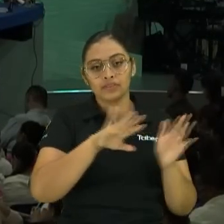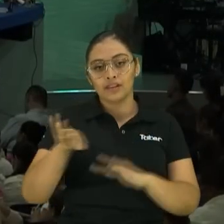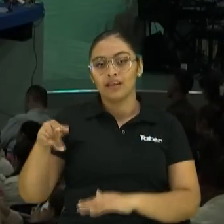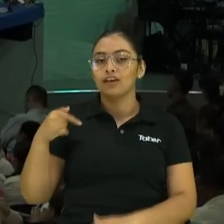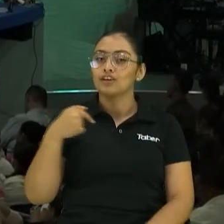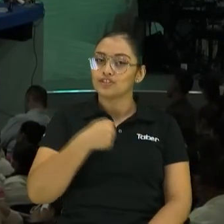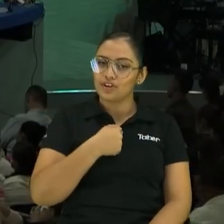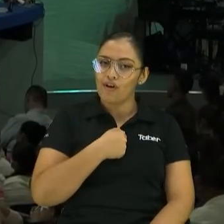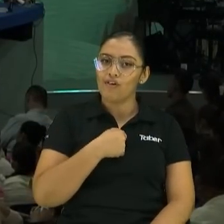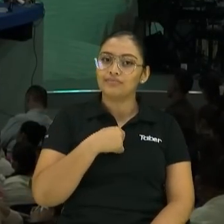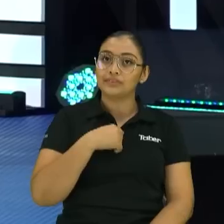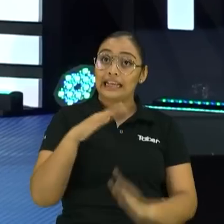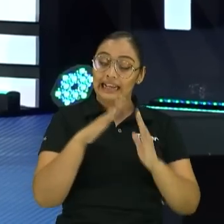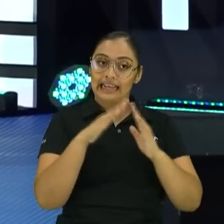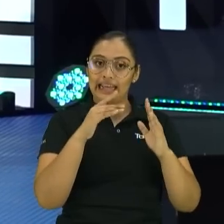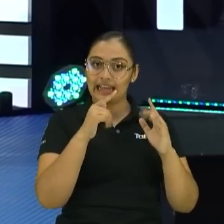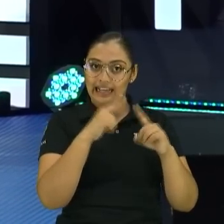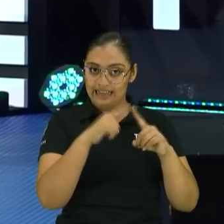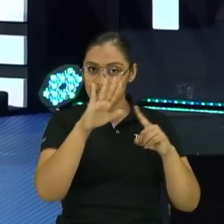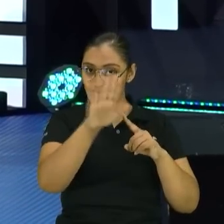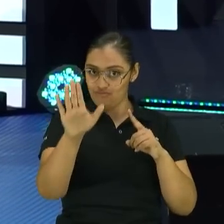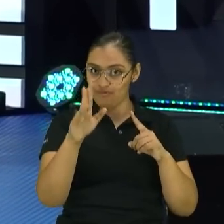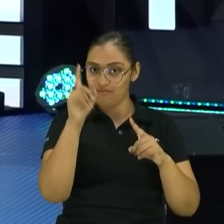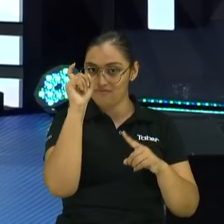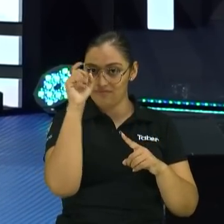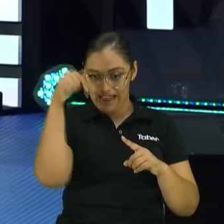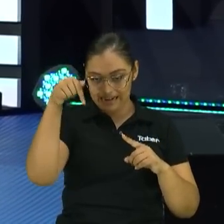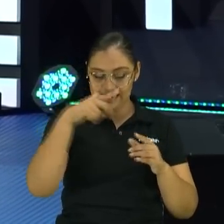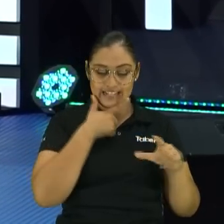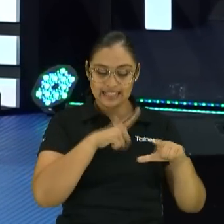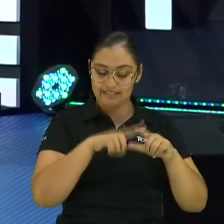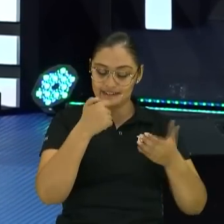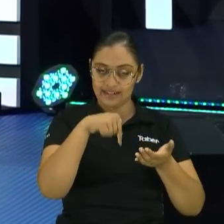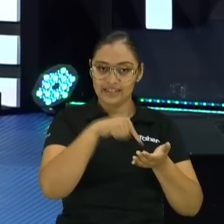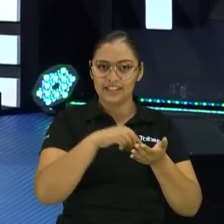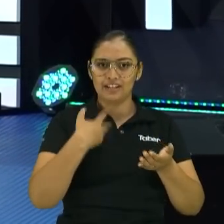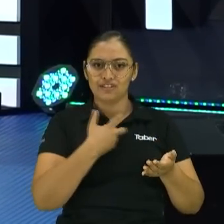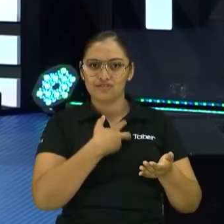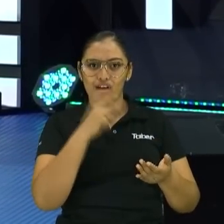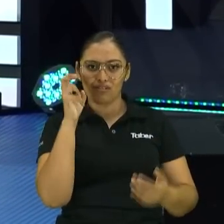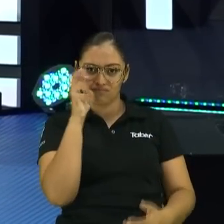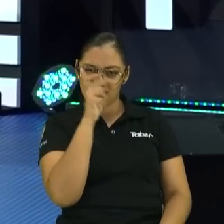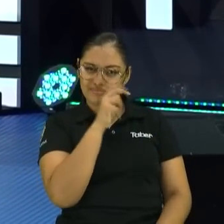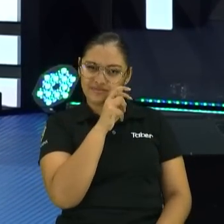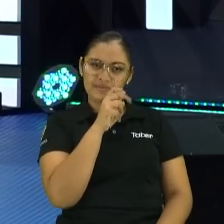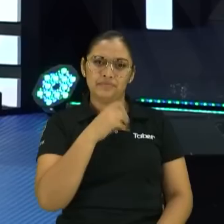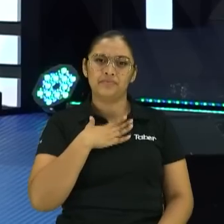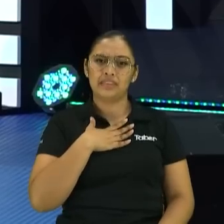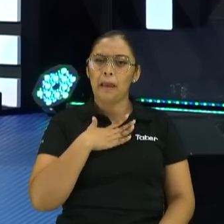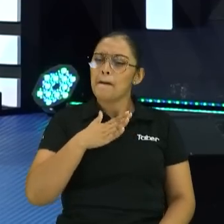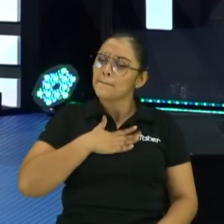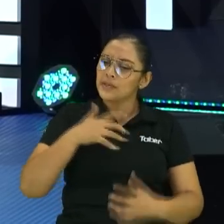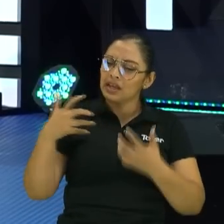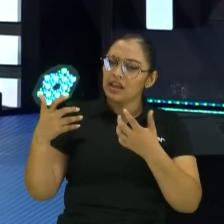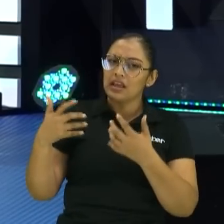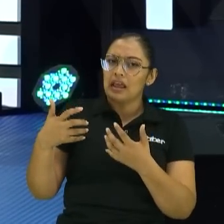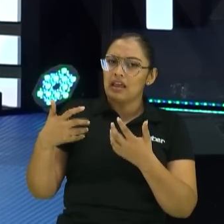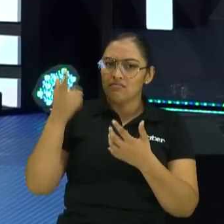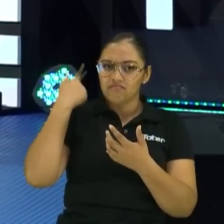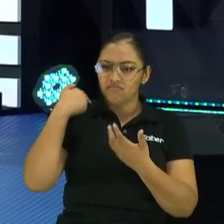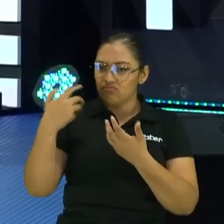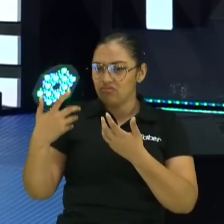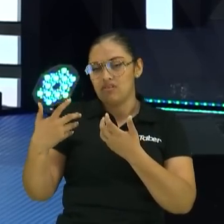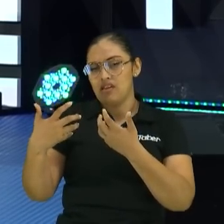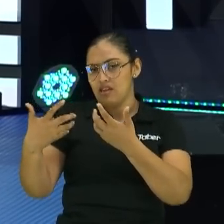en la última semana de acuerdo a los reportes de mis compañeros A la hora de aceptar al Señor